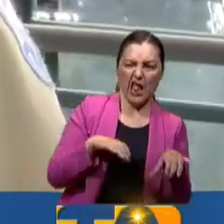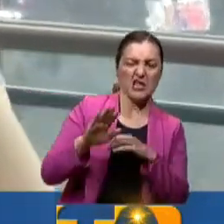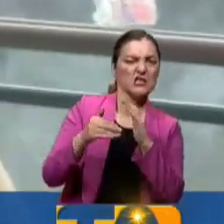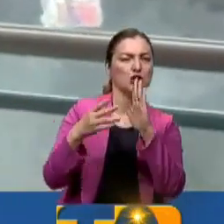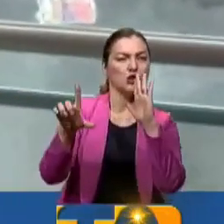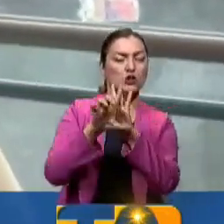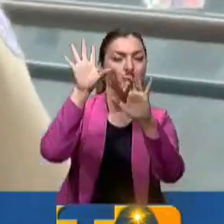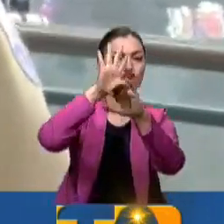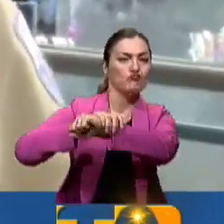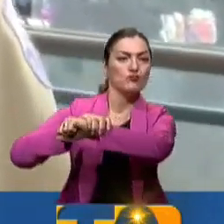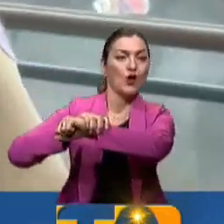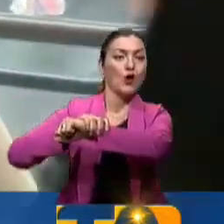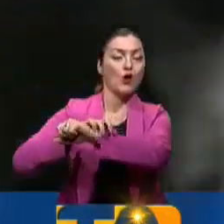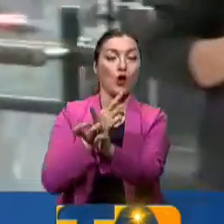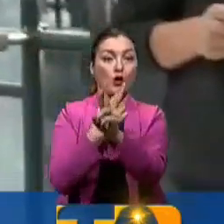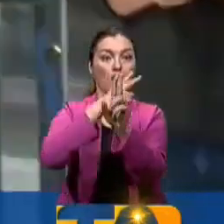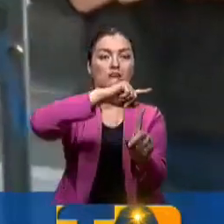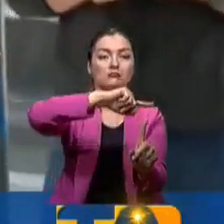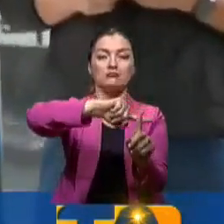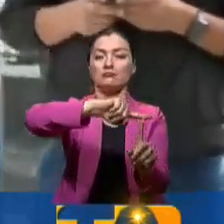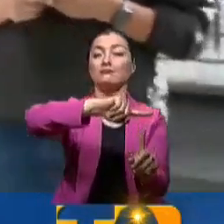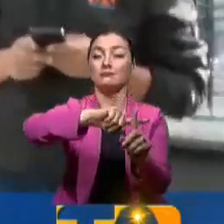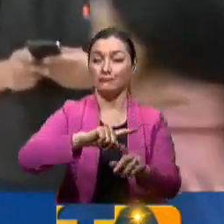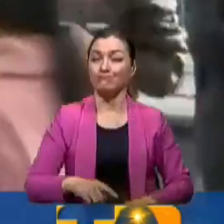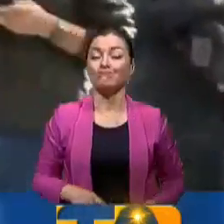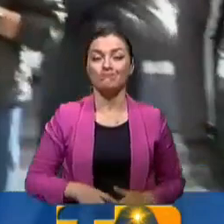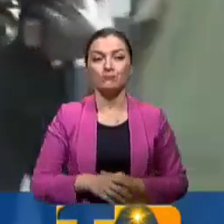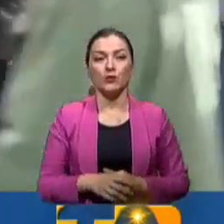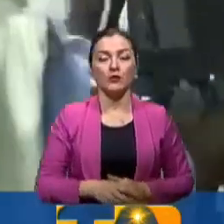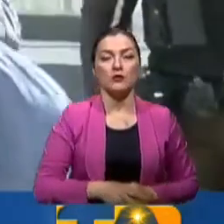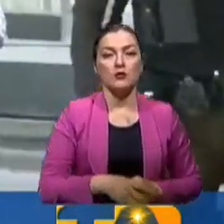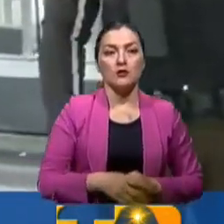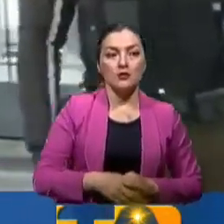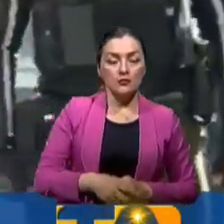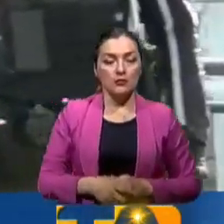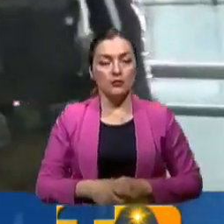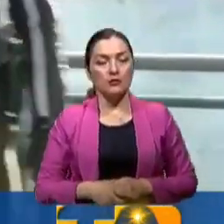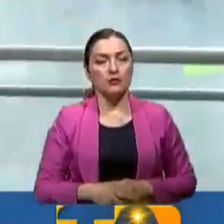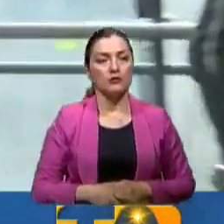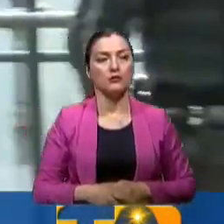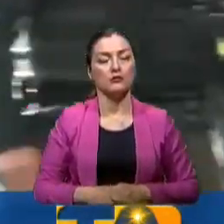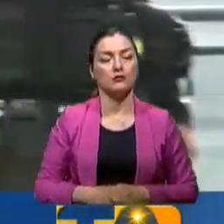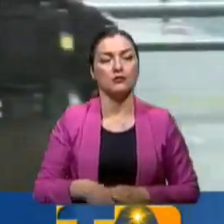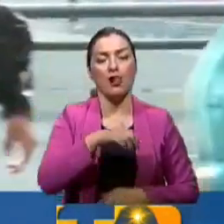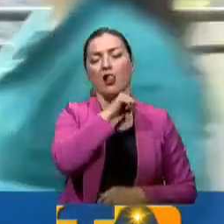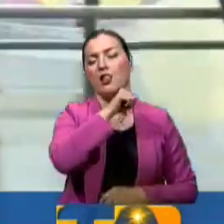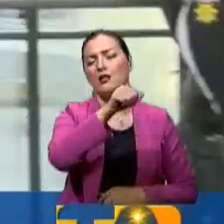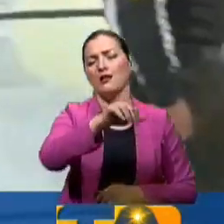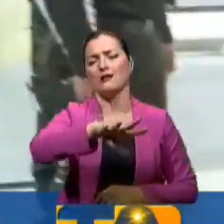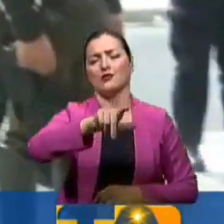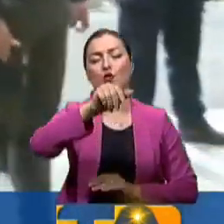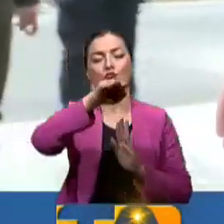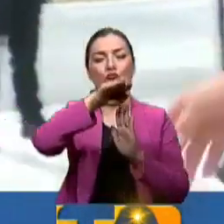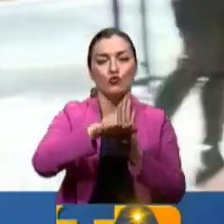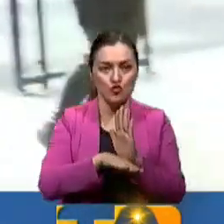ilícitas. Estos resultados han sido positivos, ya que ha generado la disminución de algún tipo de delito en los sectores, pero